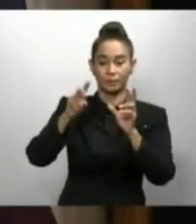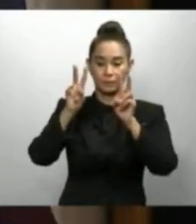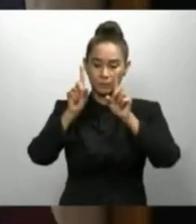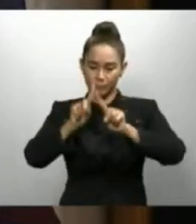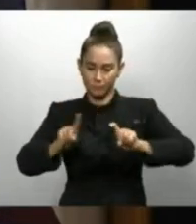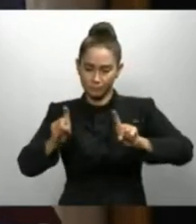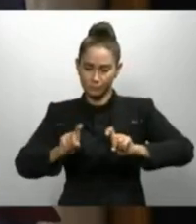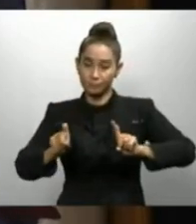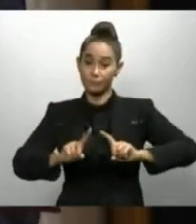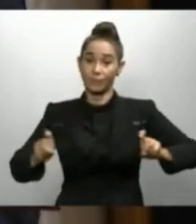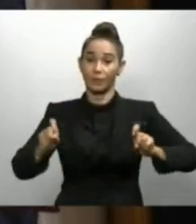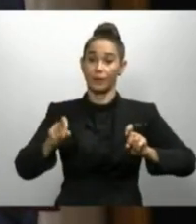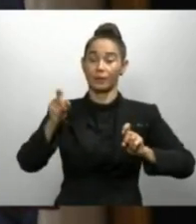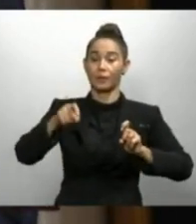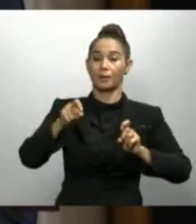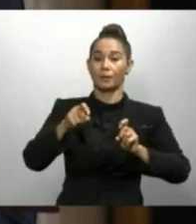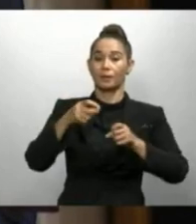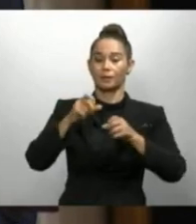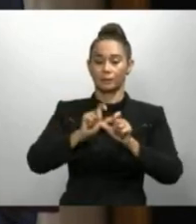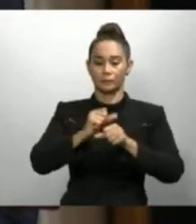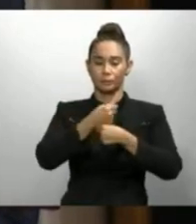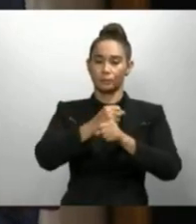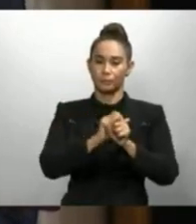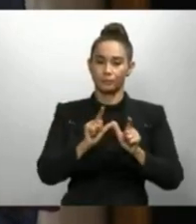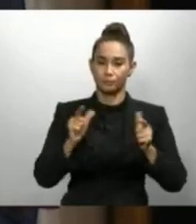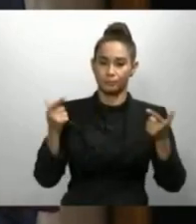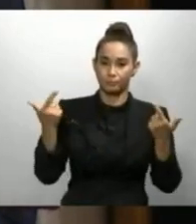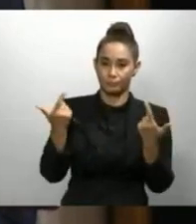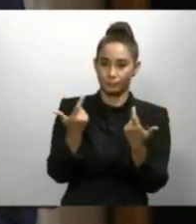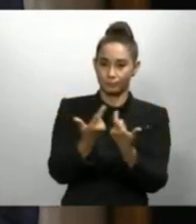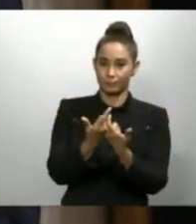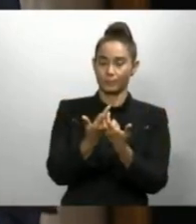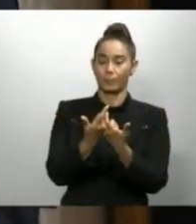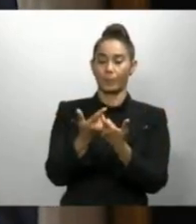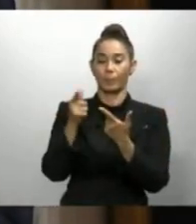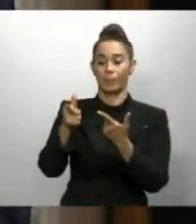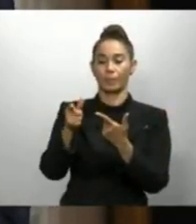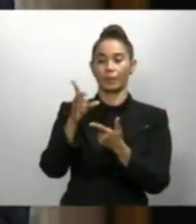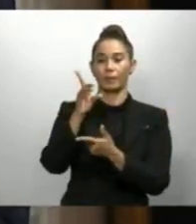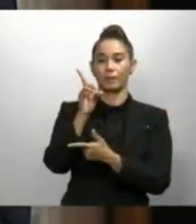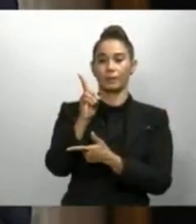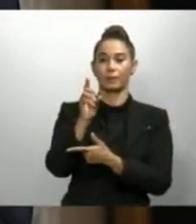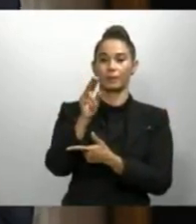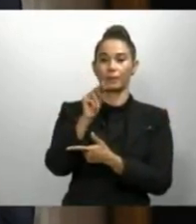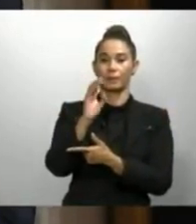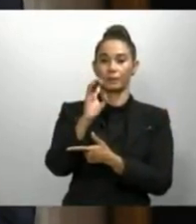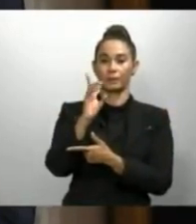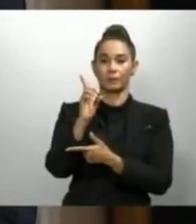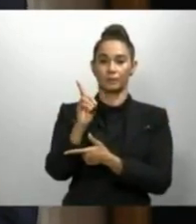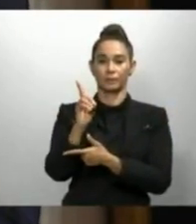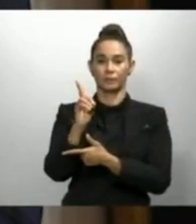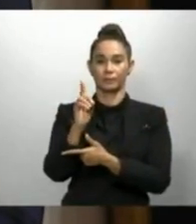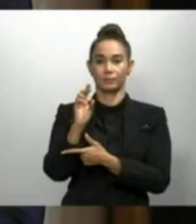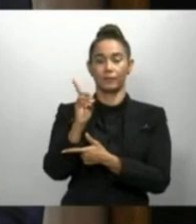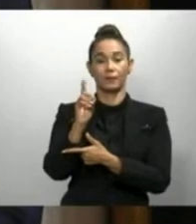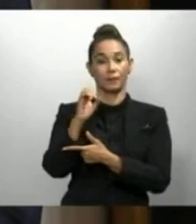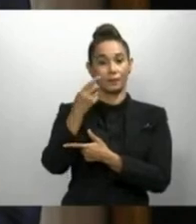análisis correspondientes en el laboratorio de la Dirección General de Aduanas.